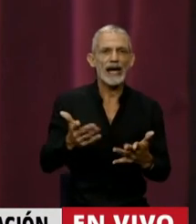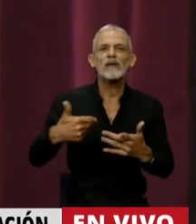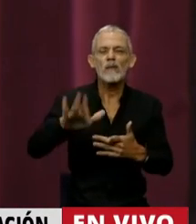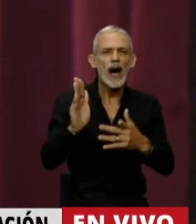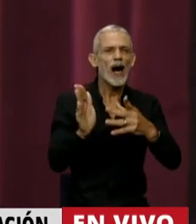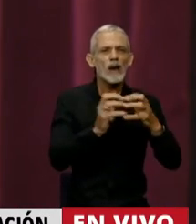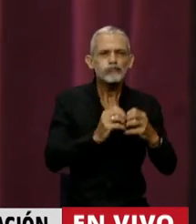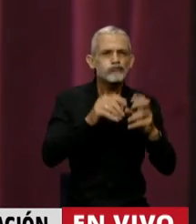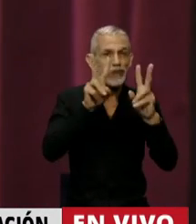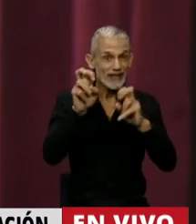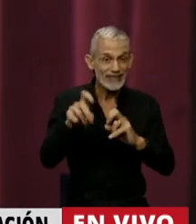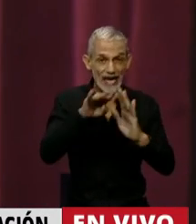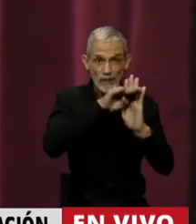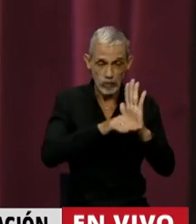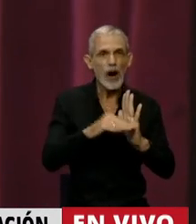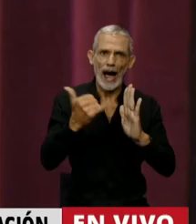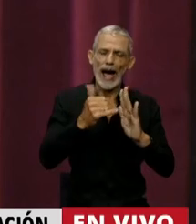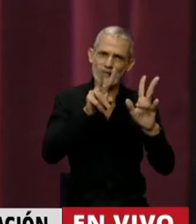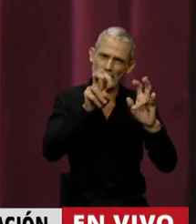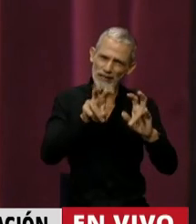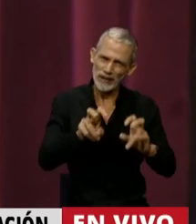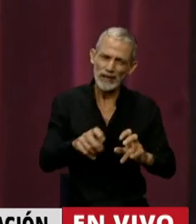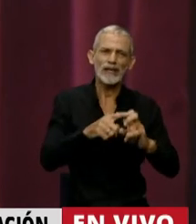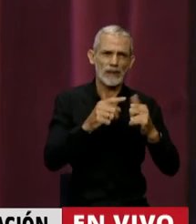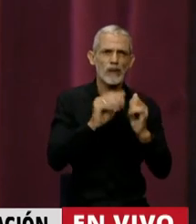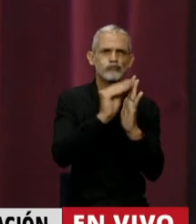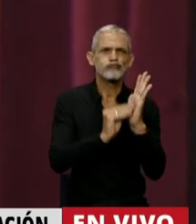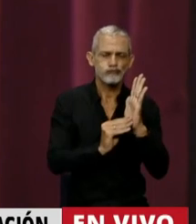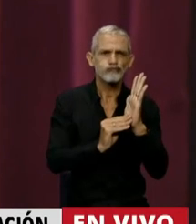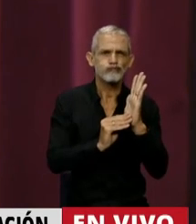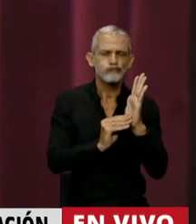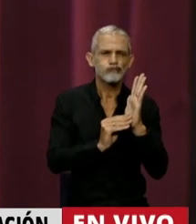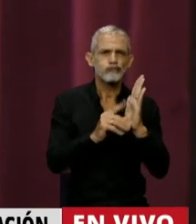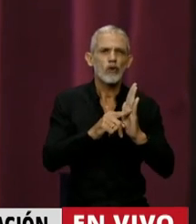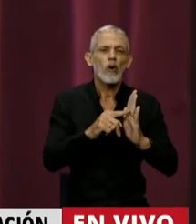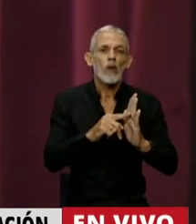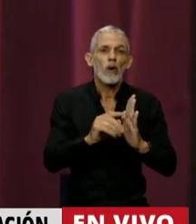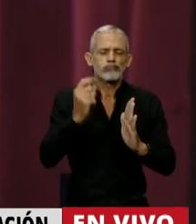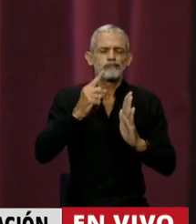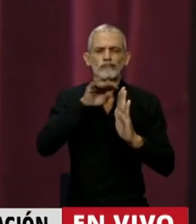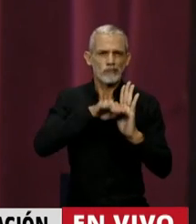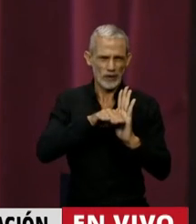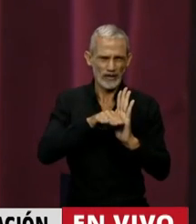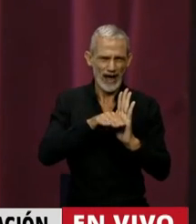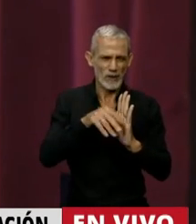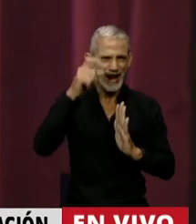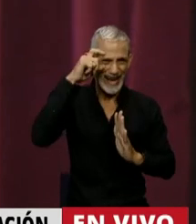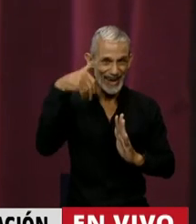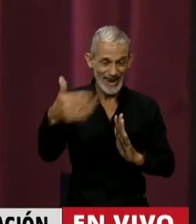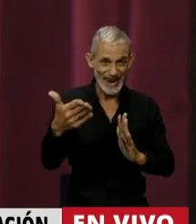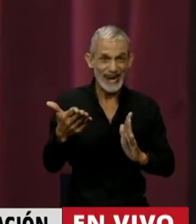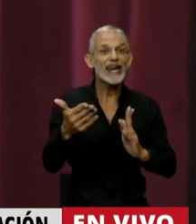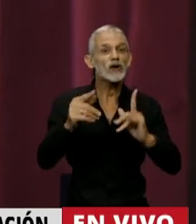tratará entre otros temas porque hay varios temas que están puestos como con preferencia para el orden del día será